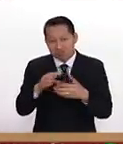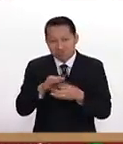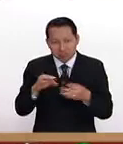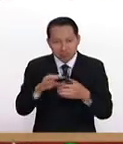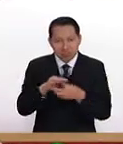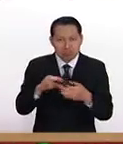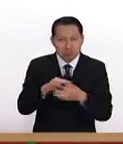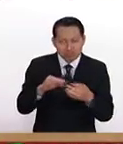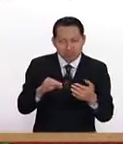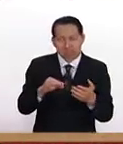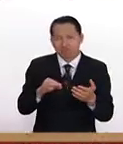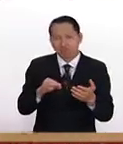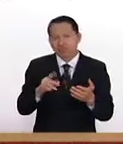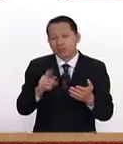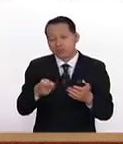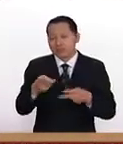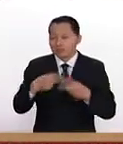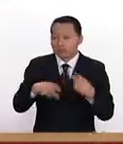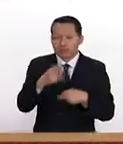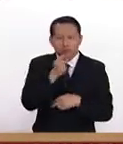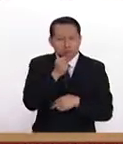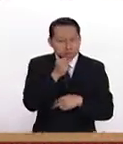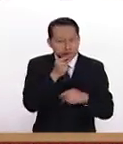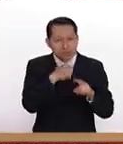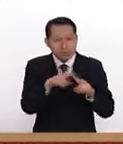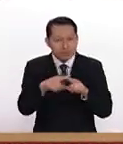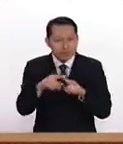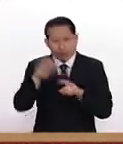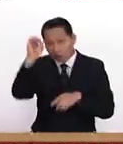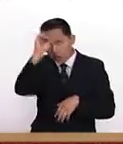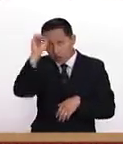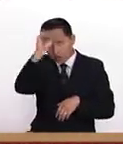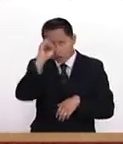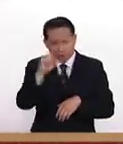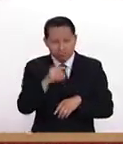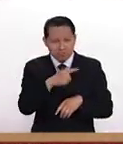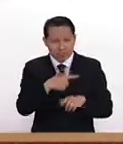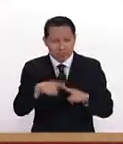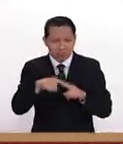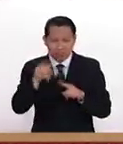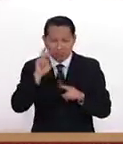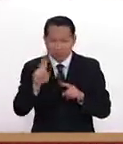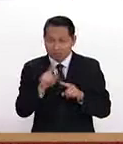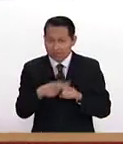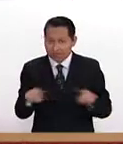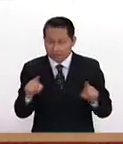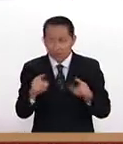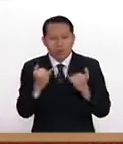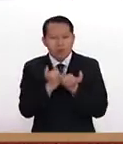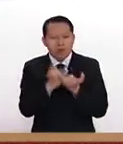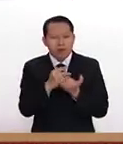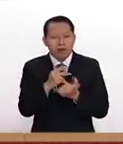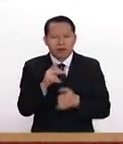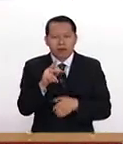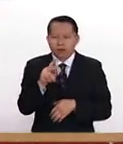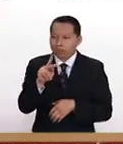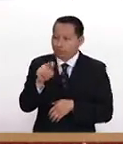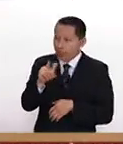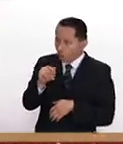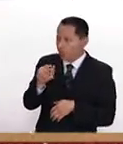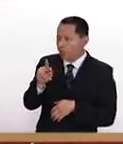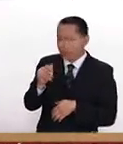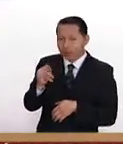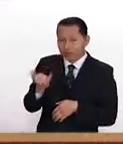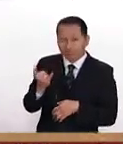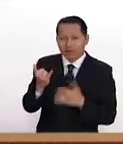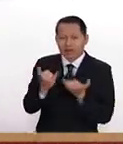él viene la policía por lo menos en opinión no lo está viendo sin la gente y para qué y para ti son justamente o sí que para